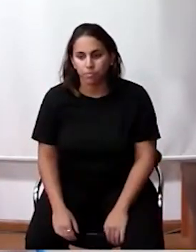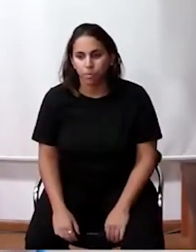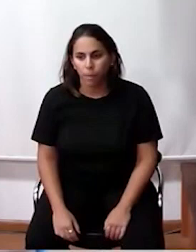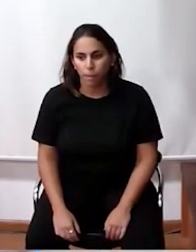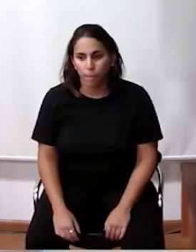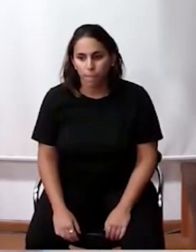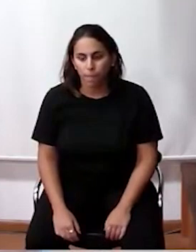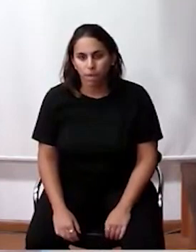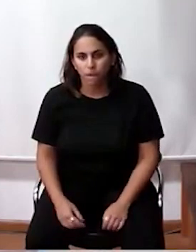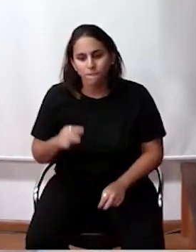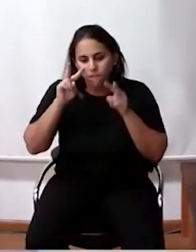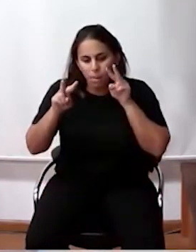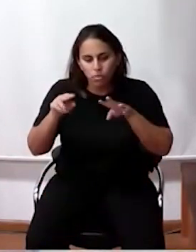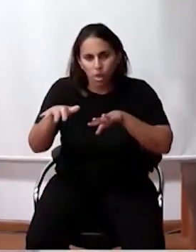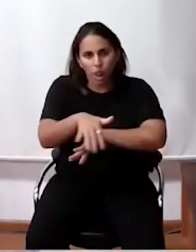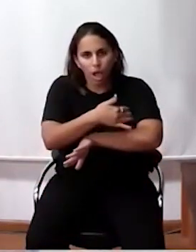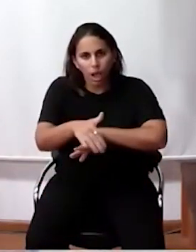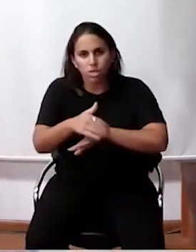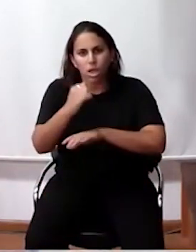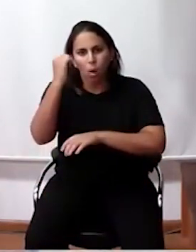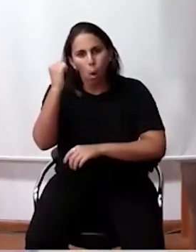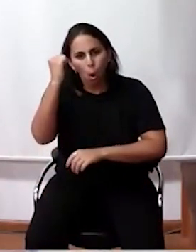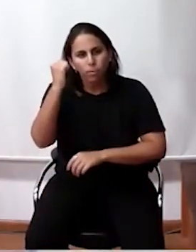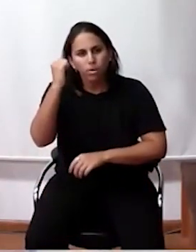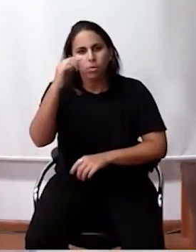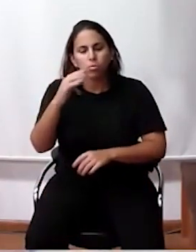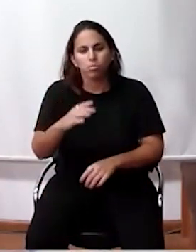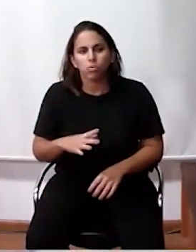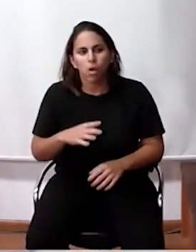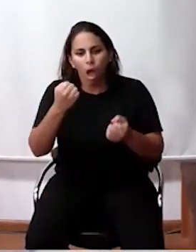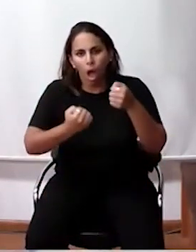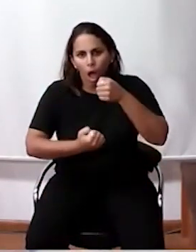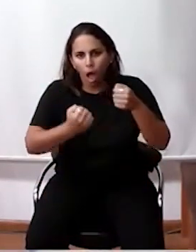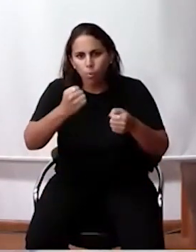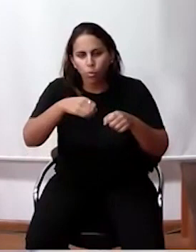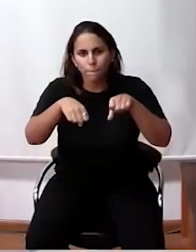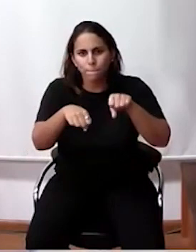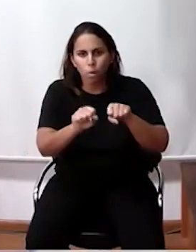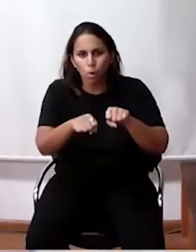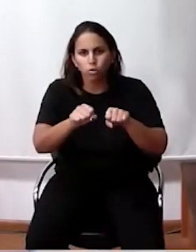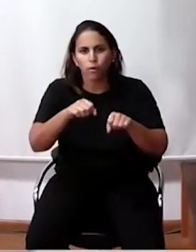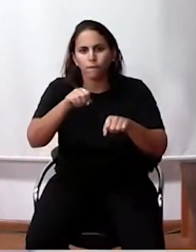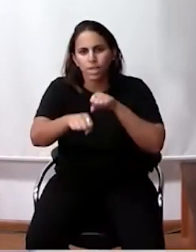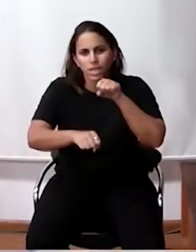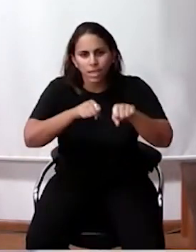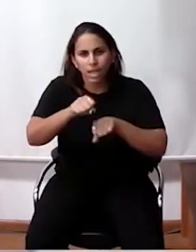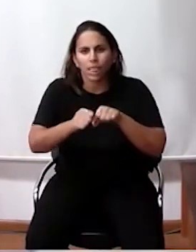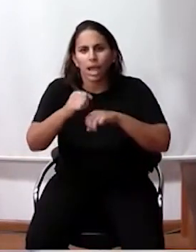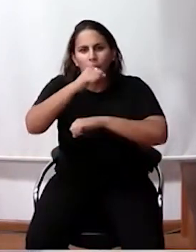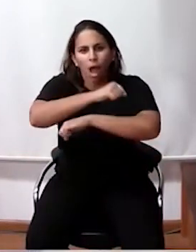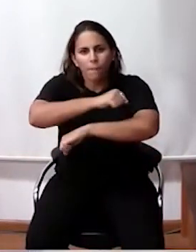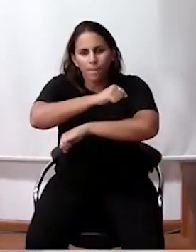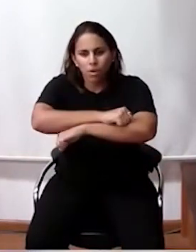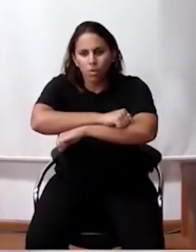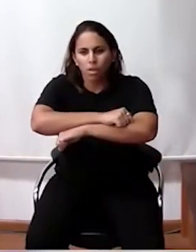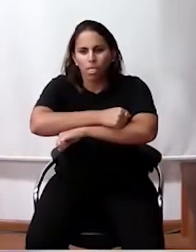vemos en la calle Ómnibus autos motos bicicletas camiones de